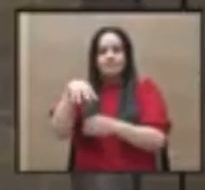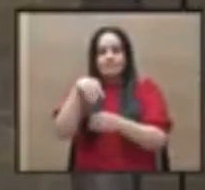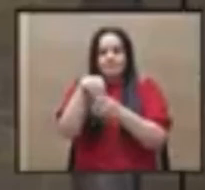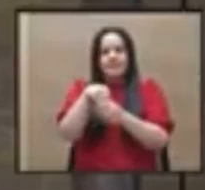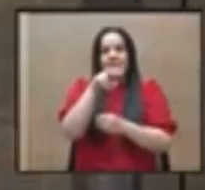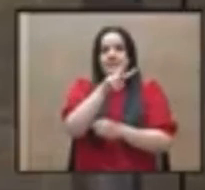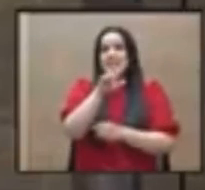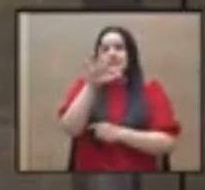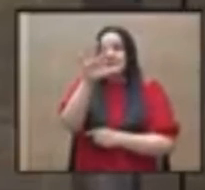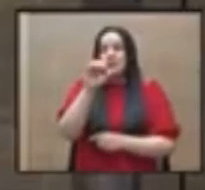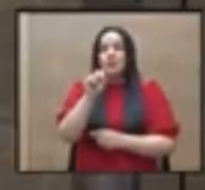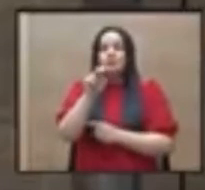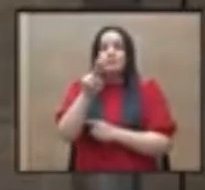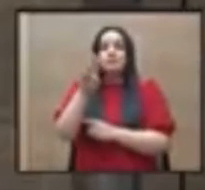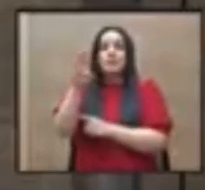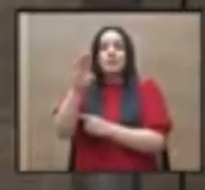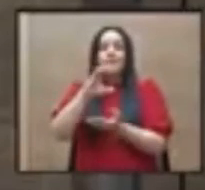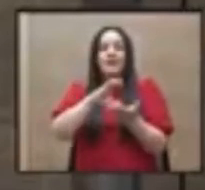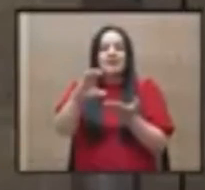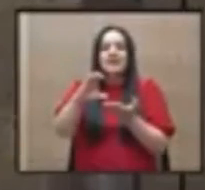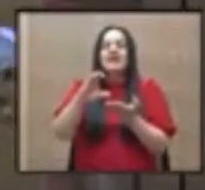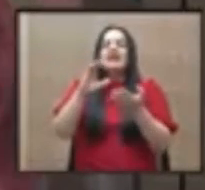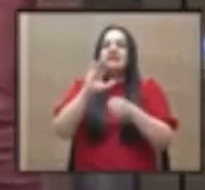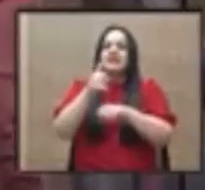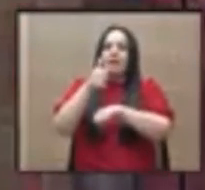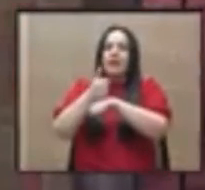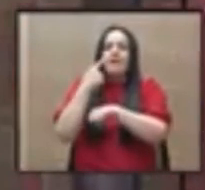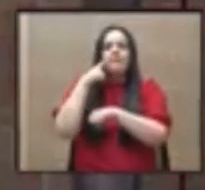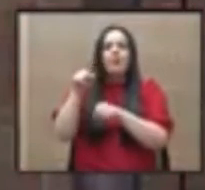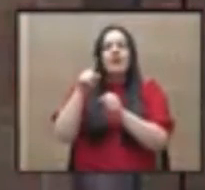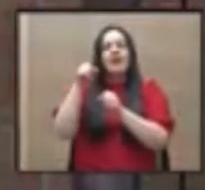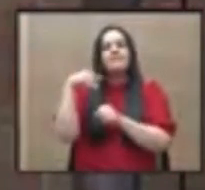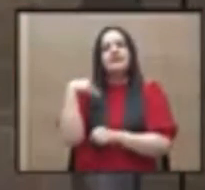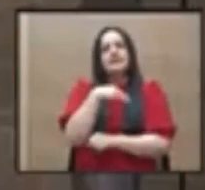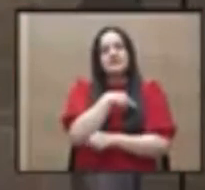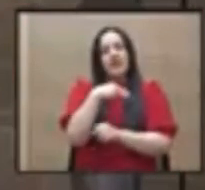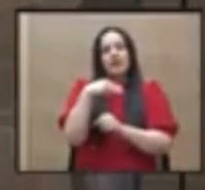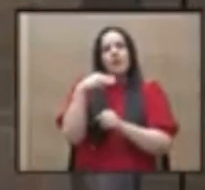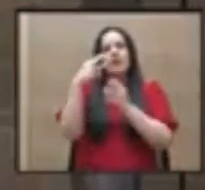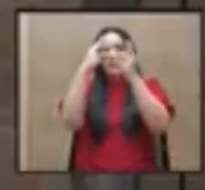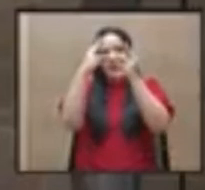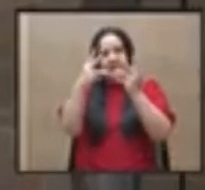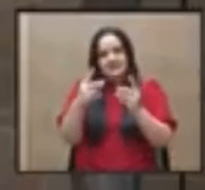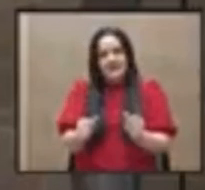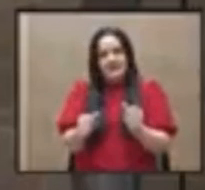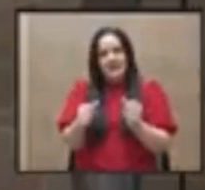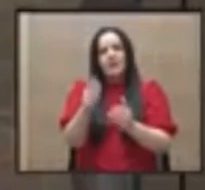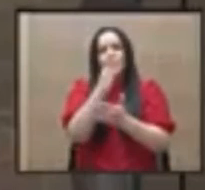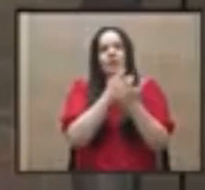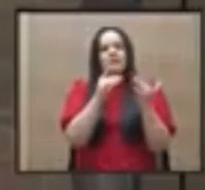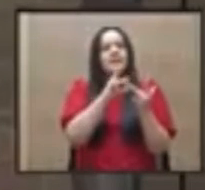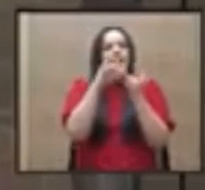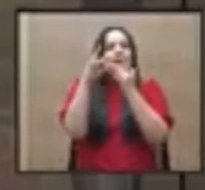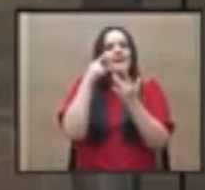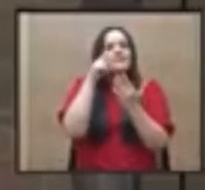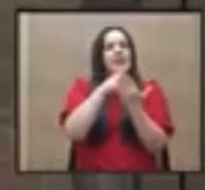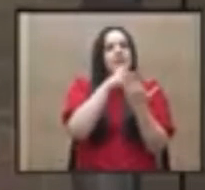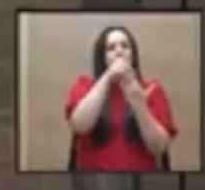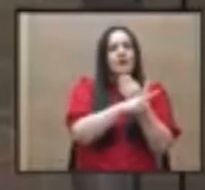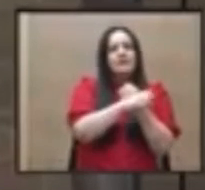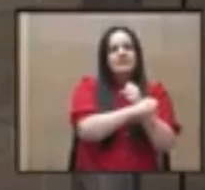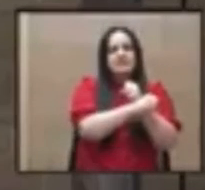subpartidas señaladas por el Ministerio de Hacienda, con las debidas excepciones para programas de salud,